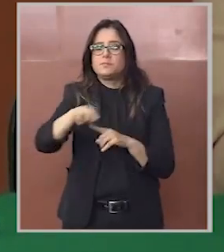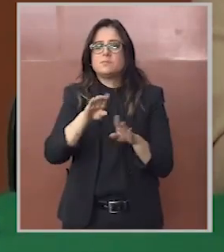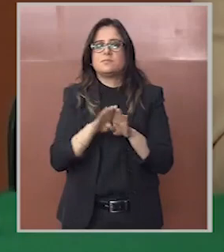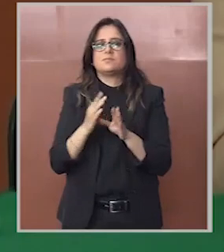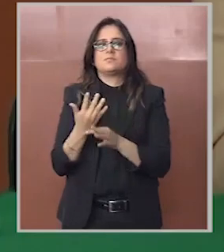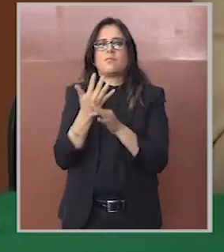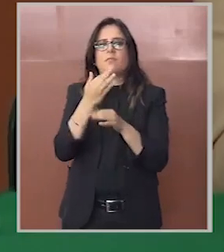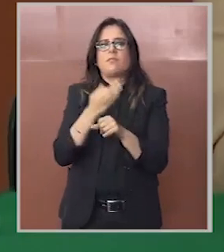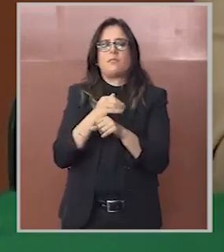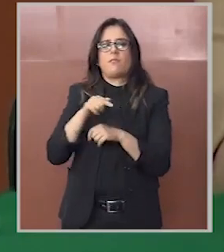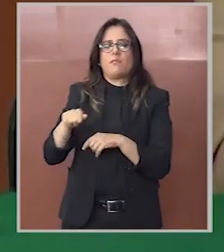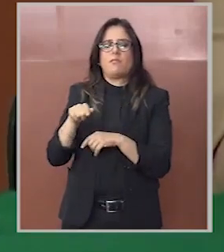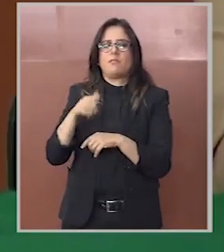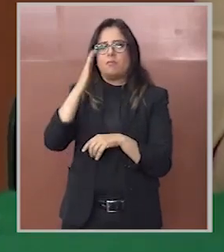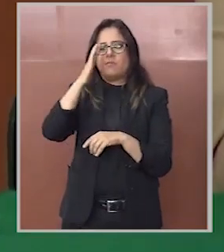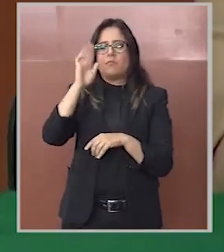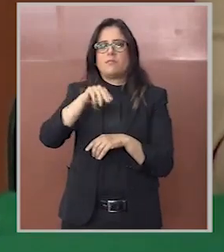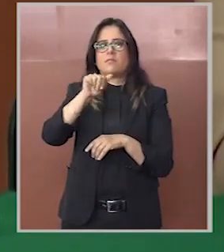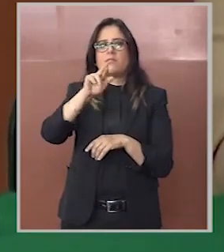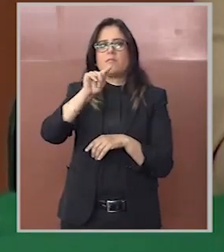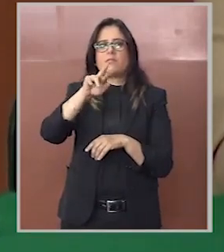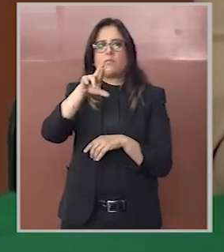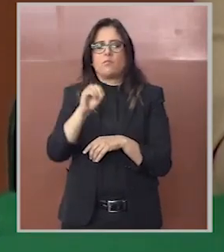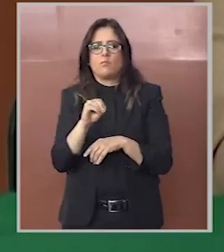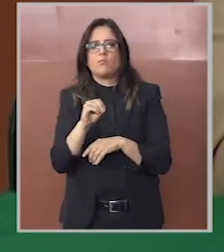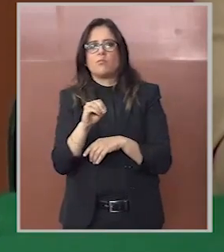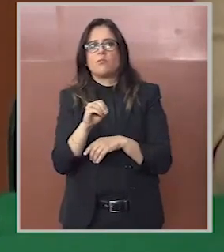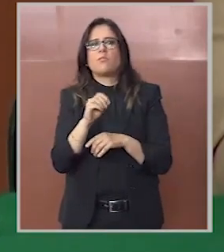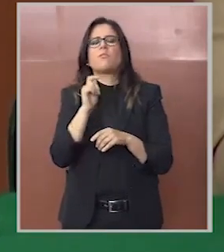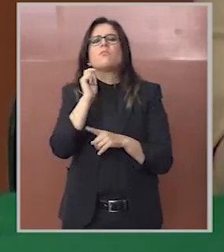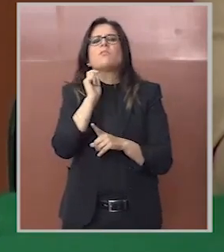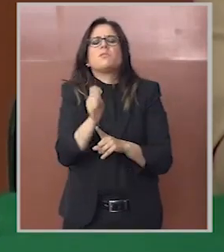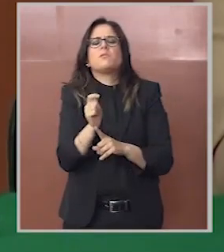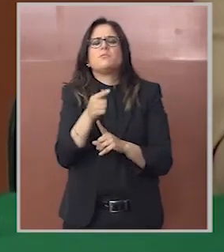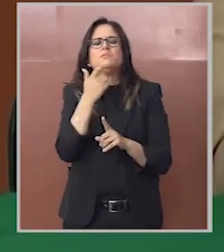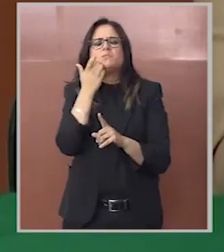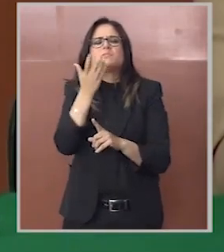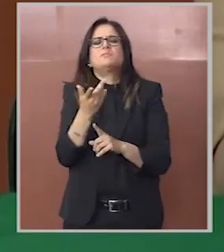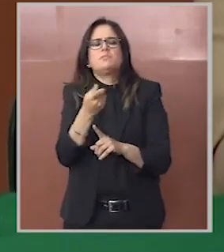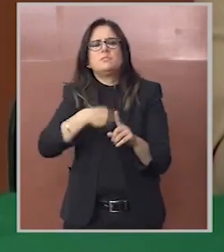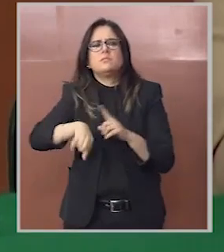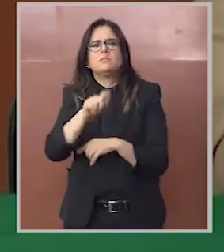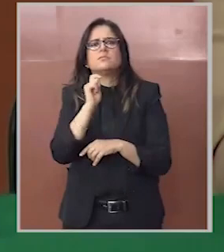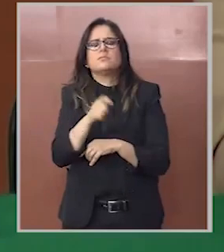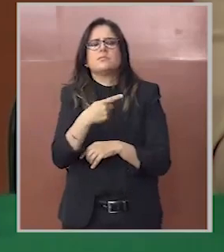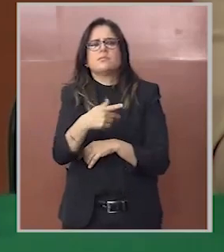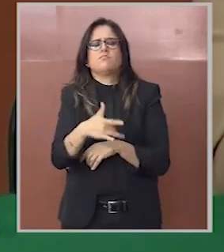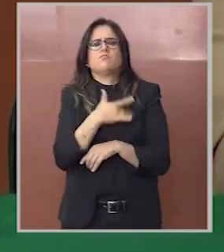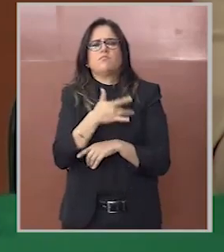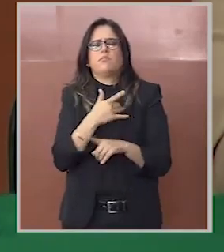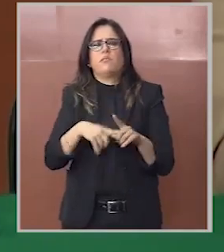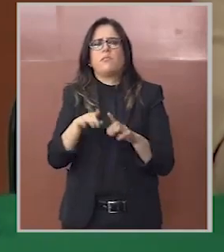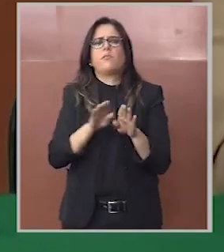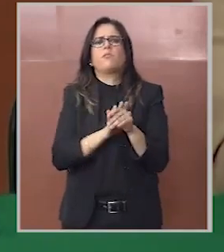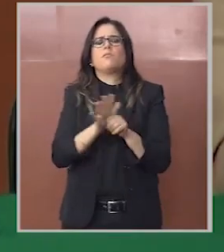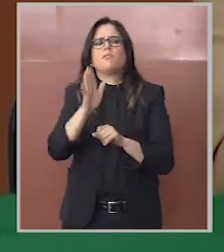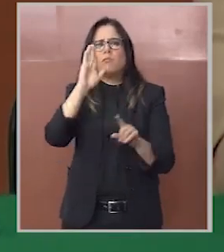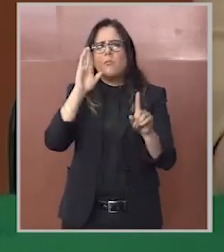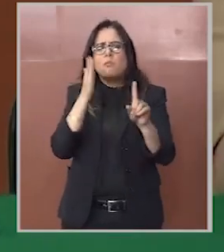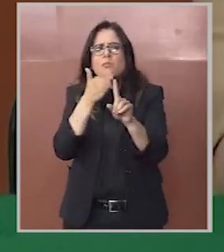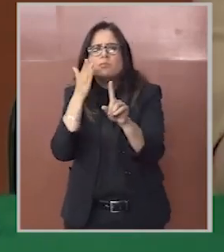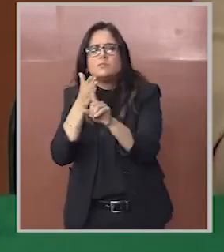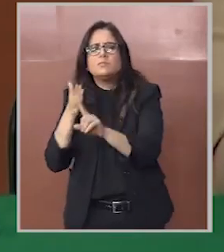decía el maestro Arturo dijimos Bueno este pues qué es lo que quieren no En ese sentido o sea cuál es el objetivo A